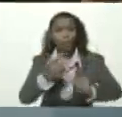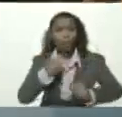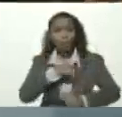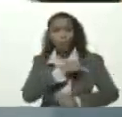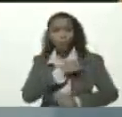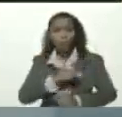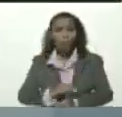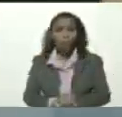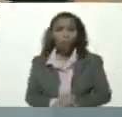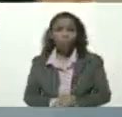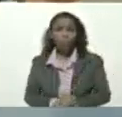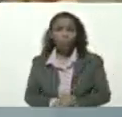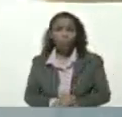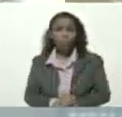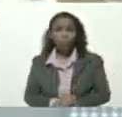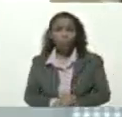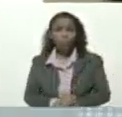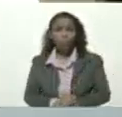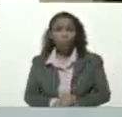Nosotros